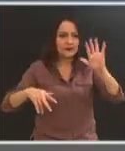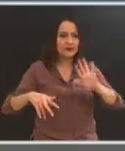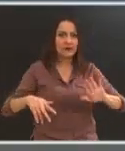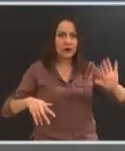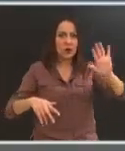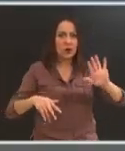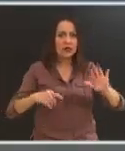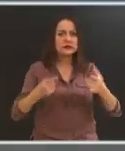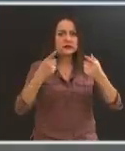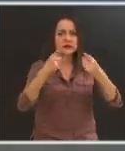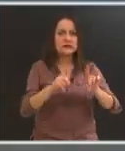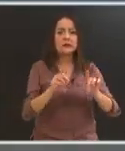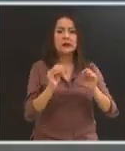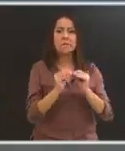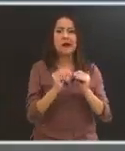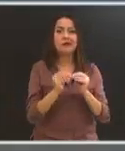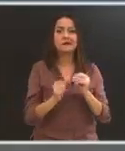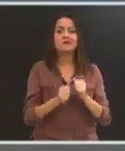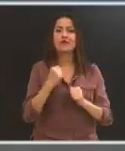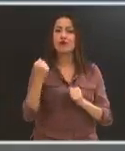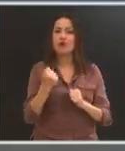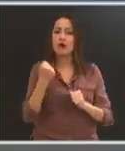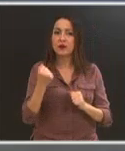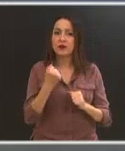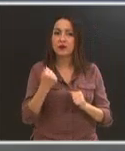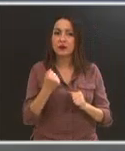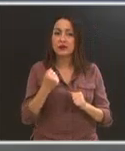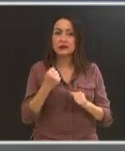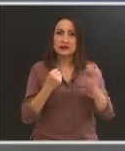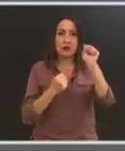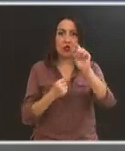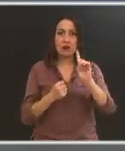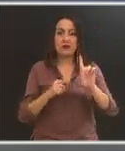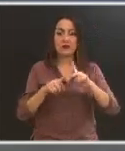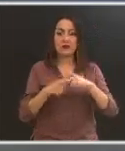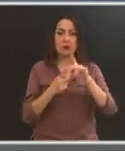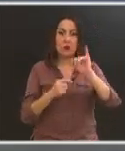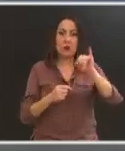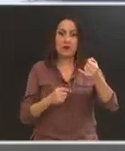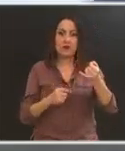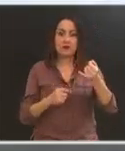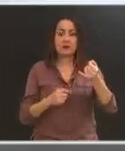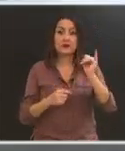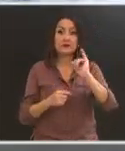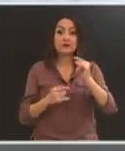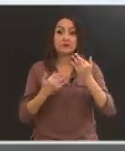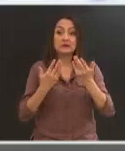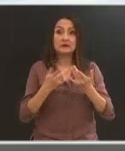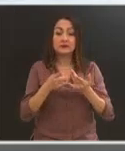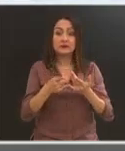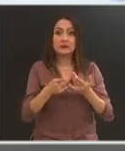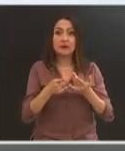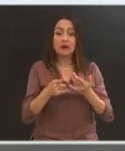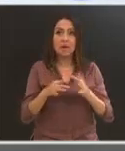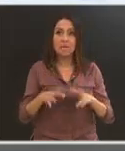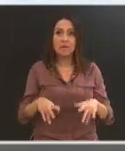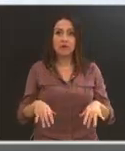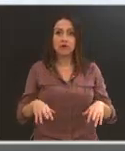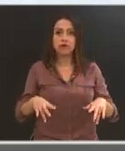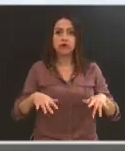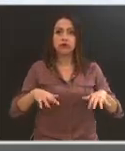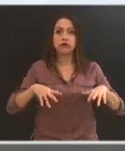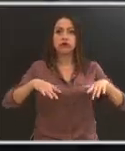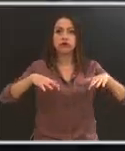que estos fenómenos se presenten con mayor intensidad hacia el fin de semana, iniciando el jueves. Además, se espera que esta sea una de las mareas